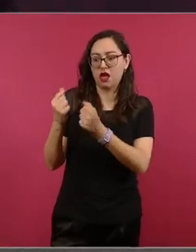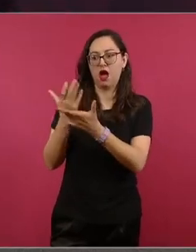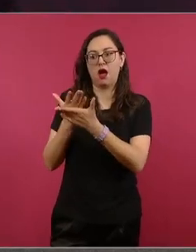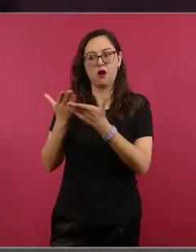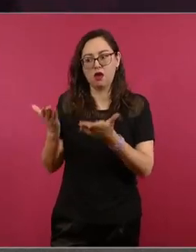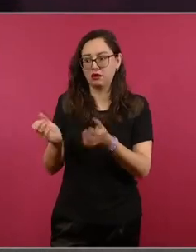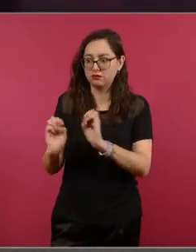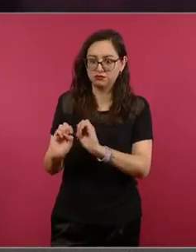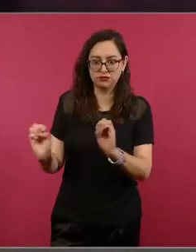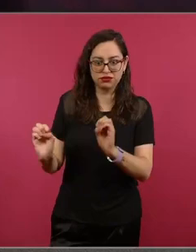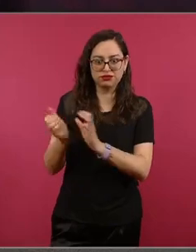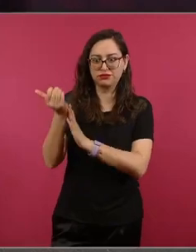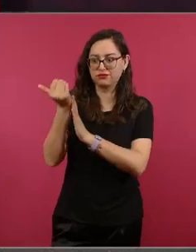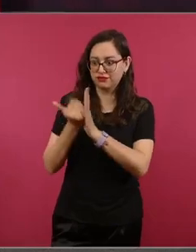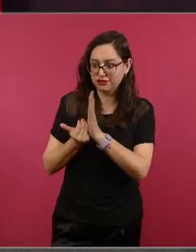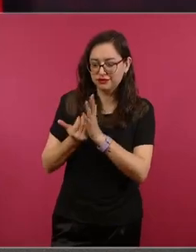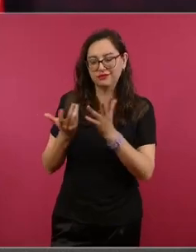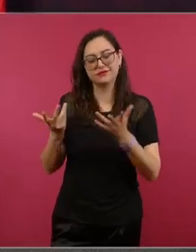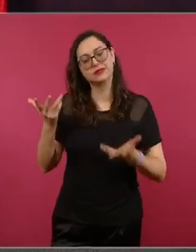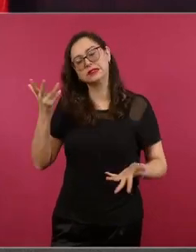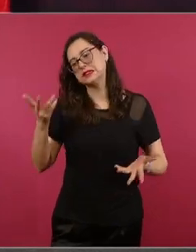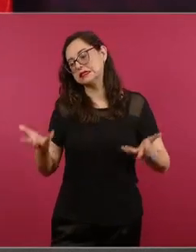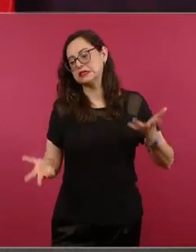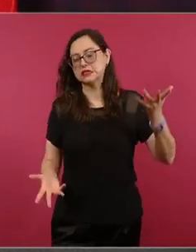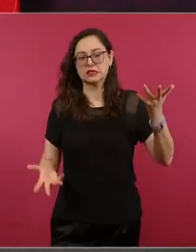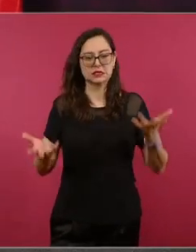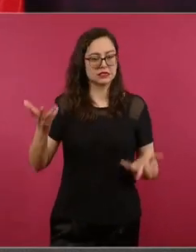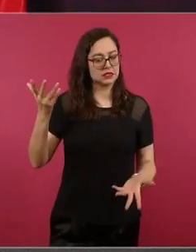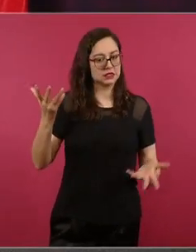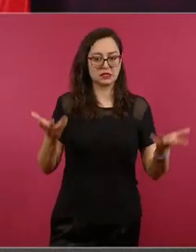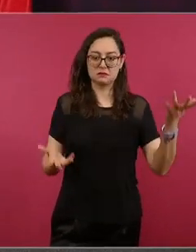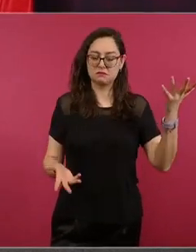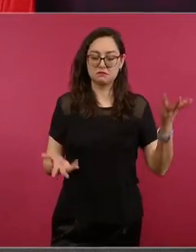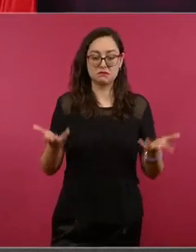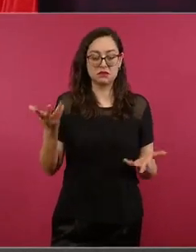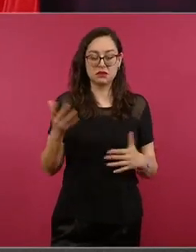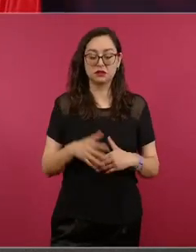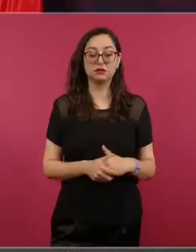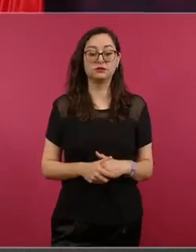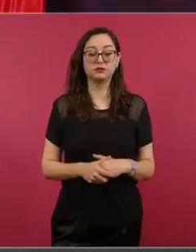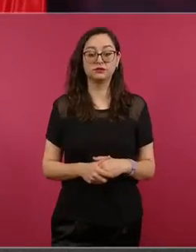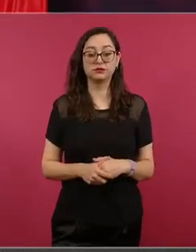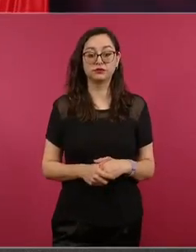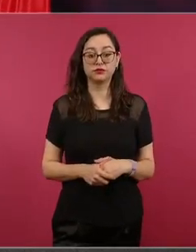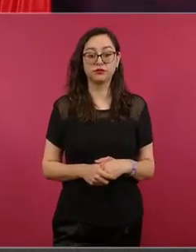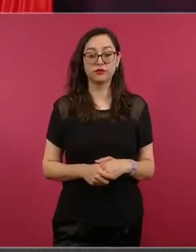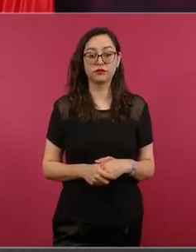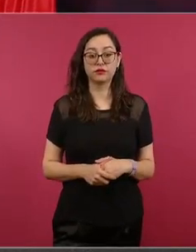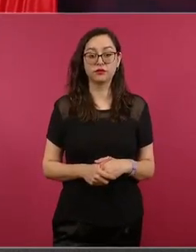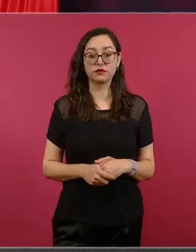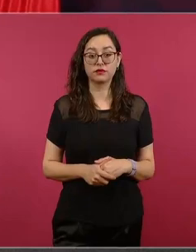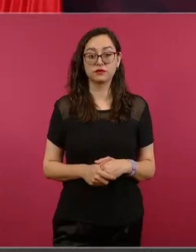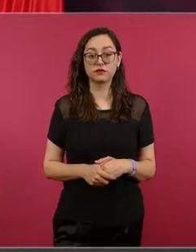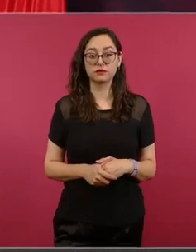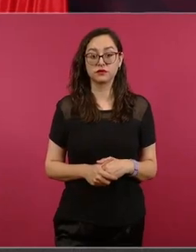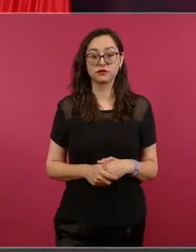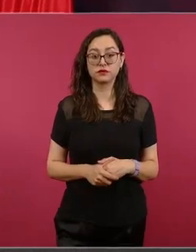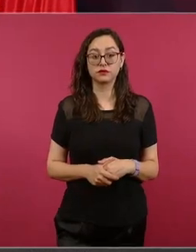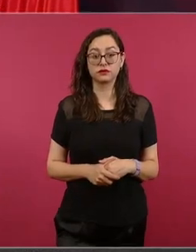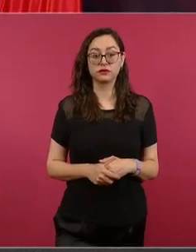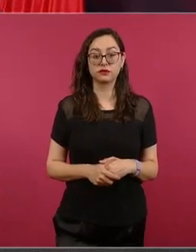donde ha bajado la incidencia delictiva, son los movimientos, muchas veces